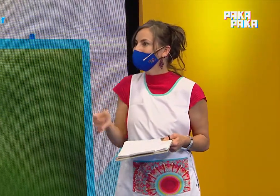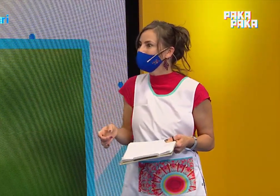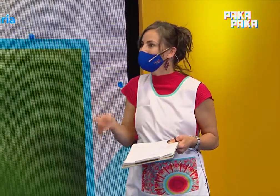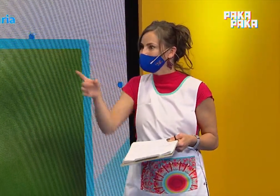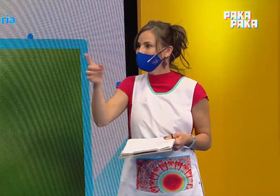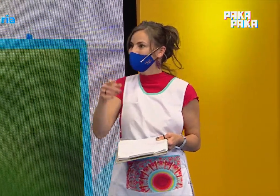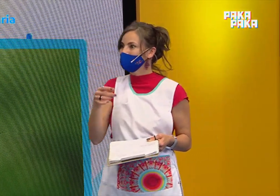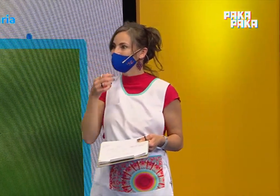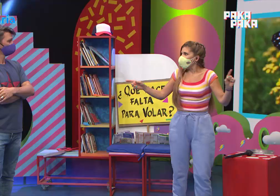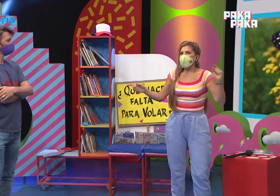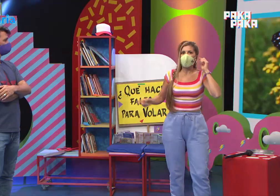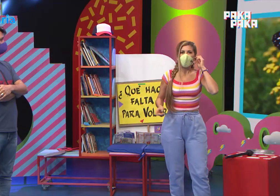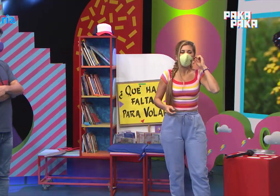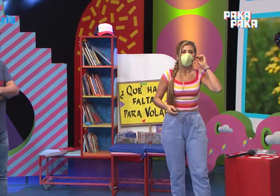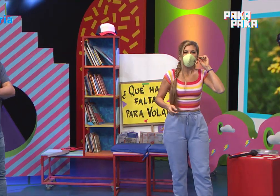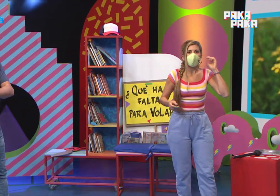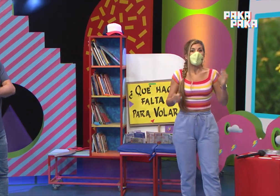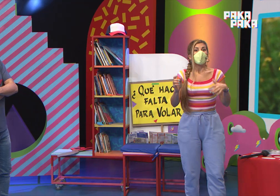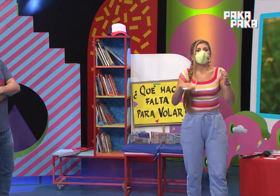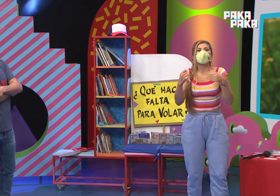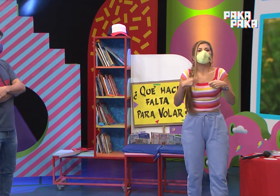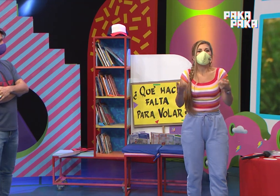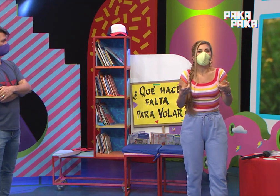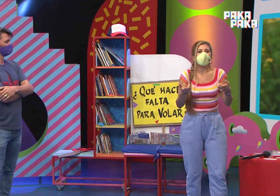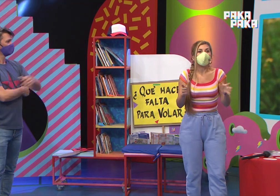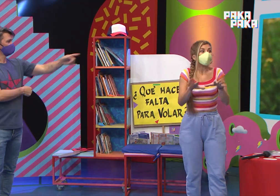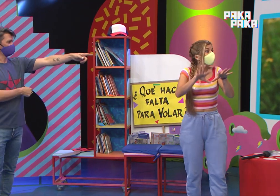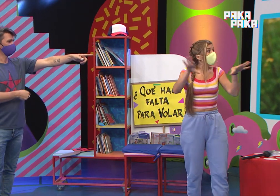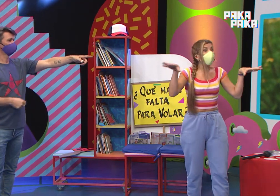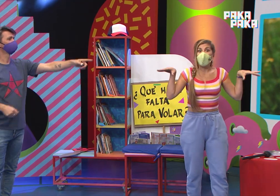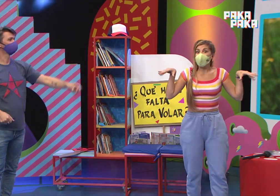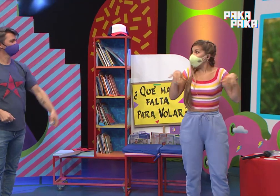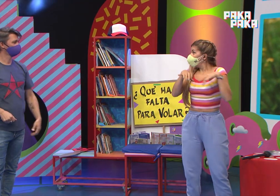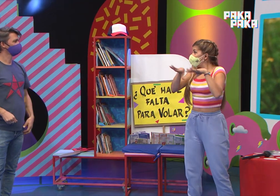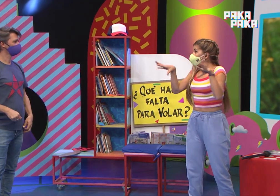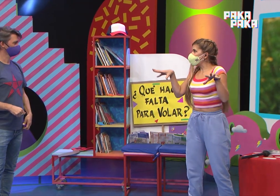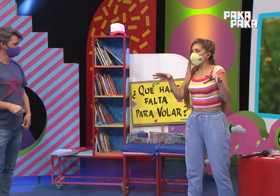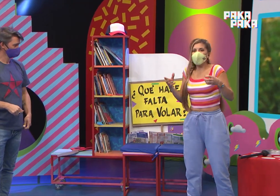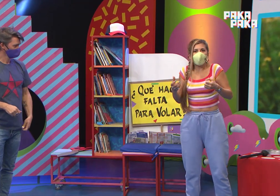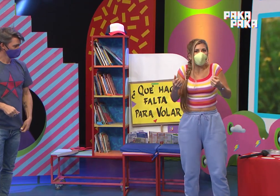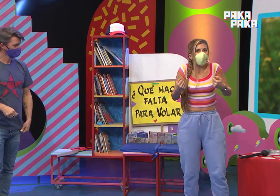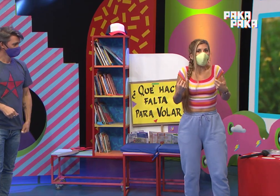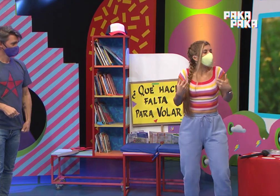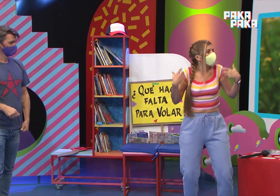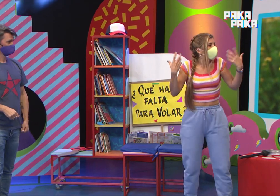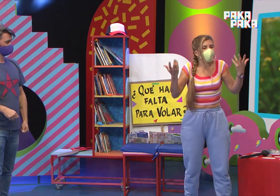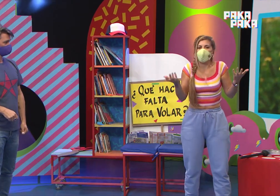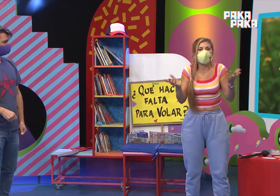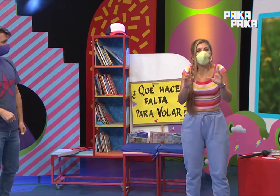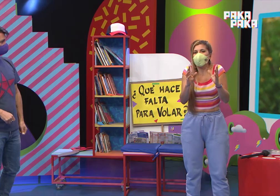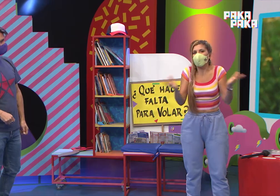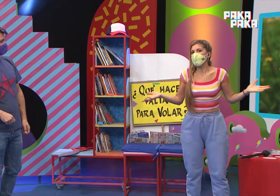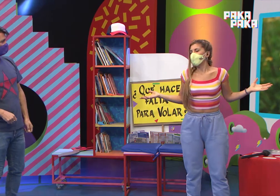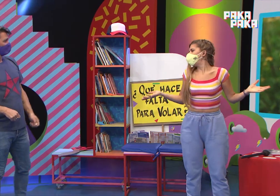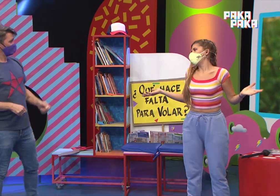Y me quedé con esto del cuerpo aerodinámico, porque a veces uno está o andando en bicicleta, o estás en el agua, ¿no? Sí. O estás en el agua y vos sentís que como que vas a volar, pero